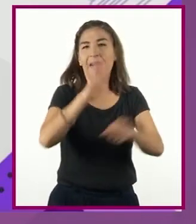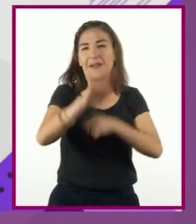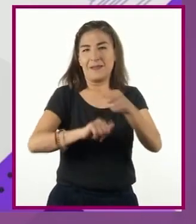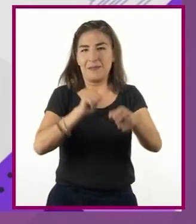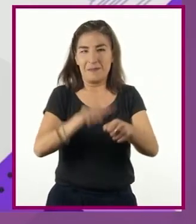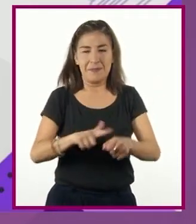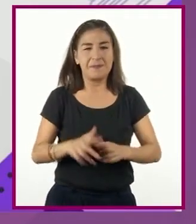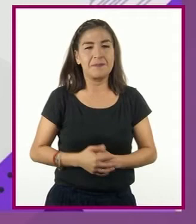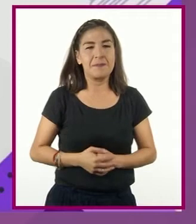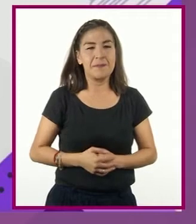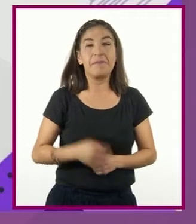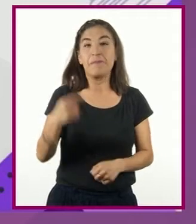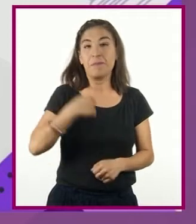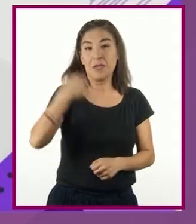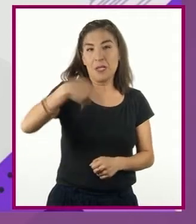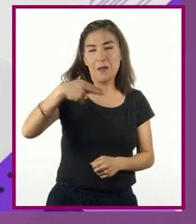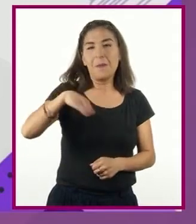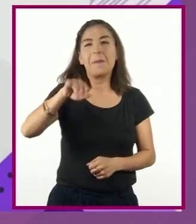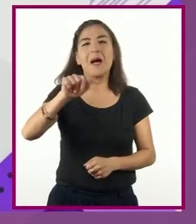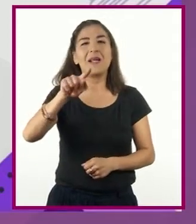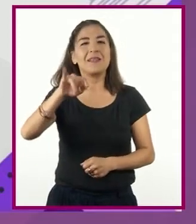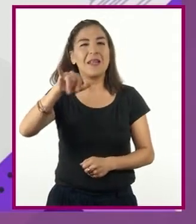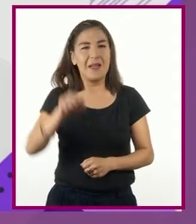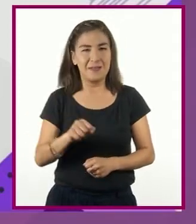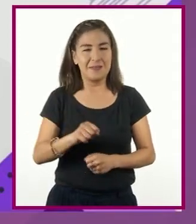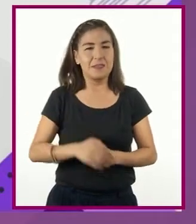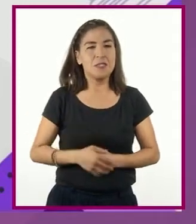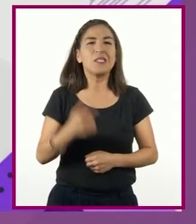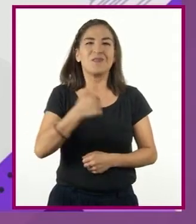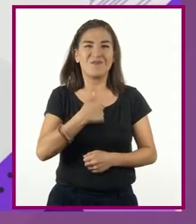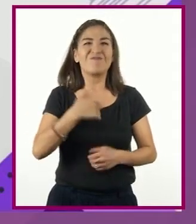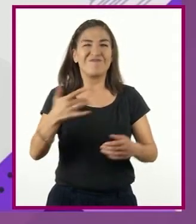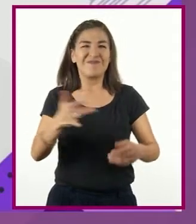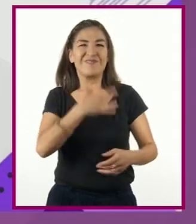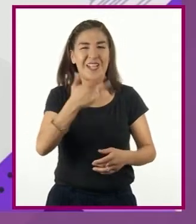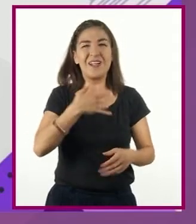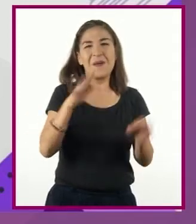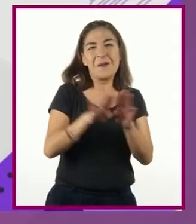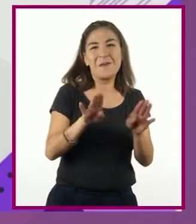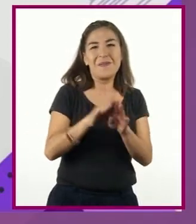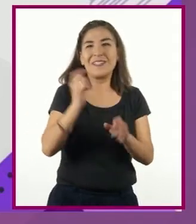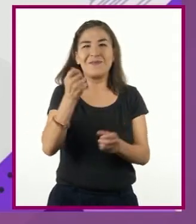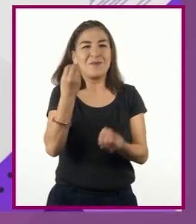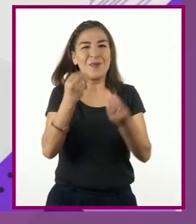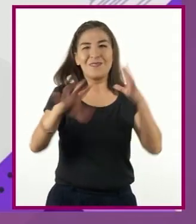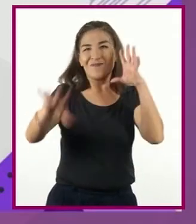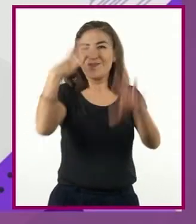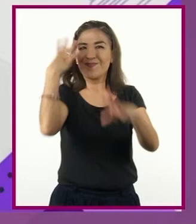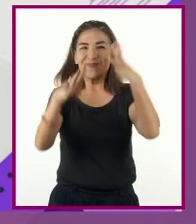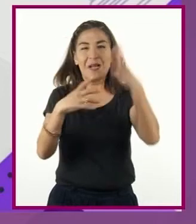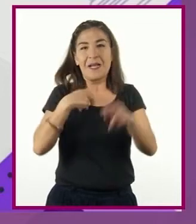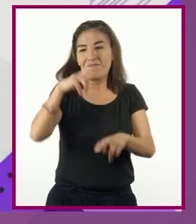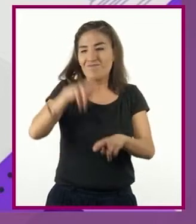Yo soy Matías. Me considero alguien muy inquieto. Creo que no puedo estar sin hacer algo. Me gusta mucho